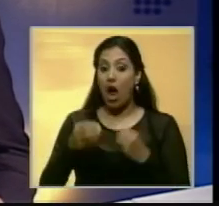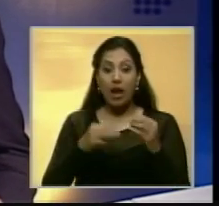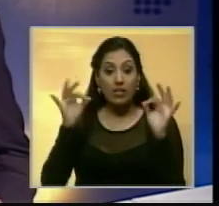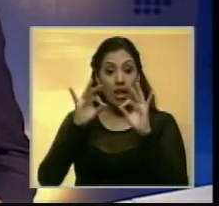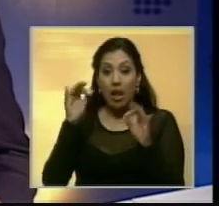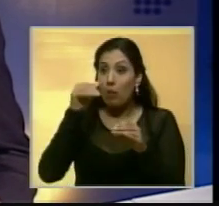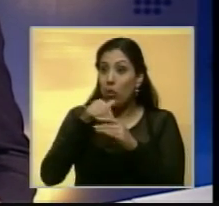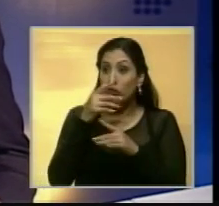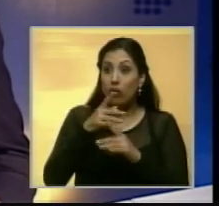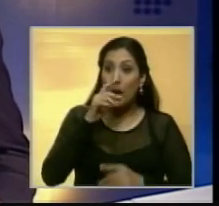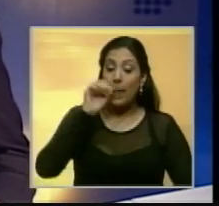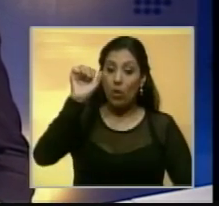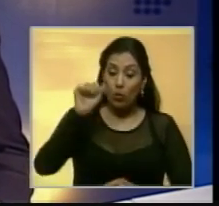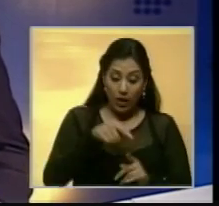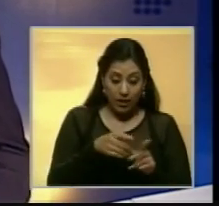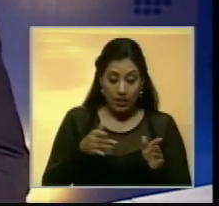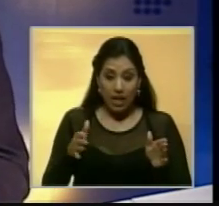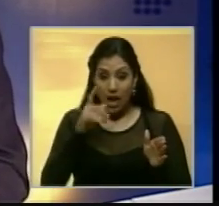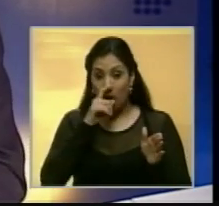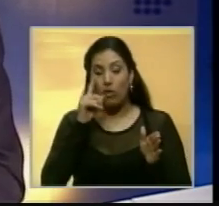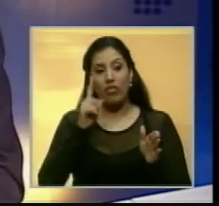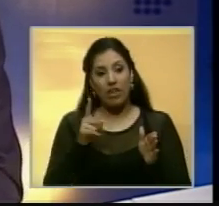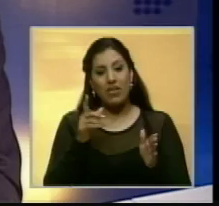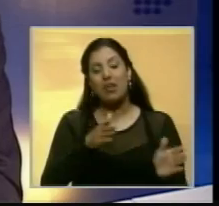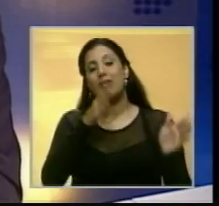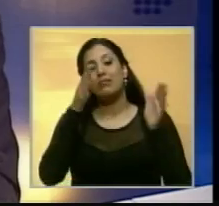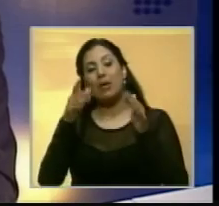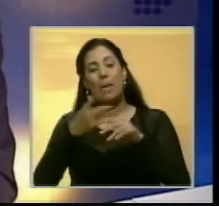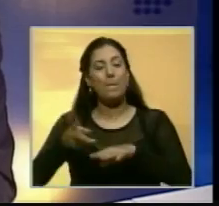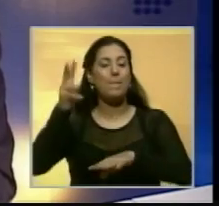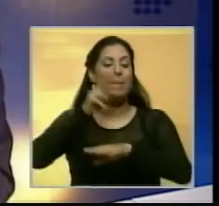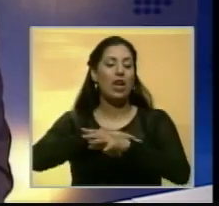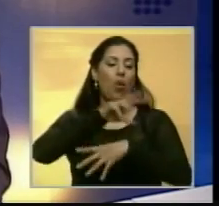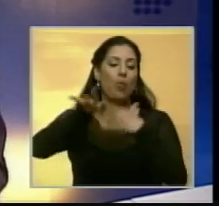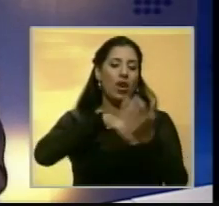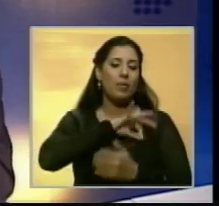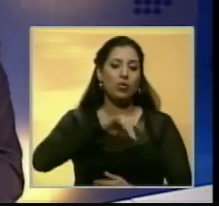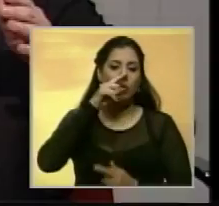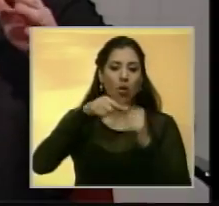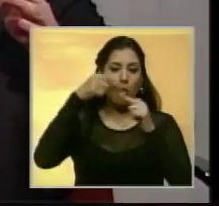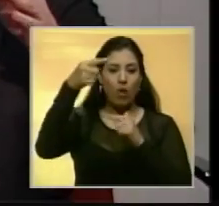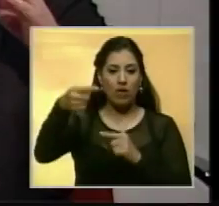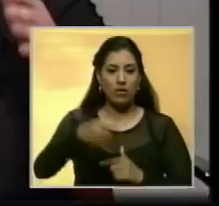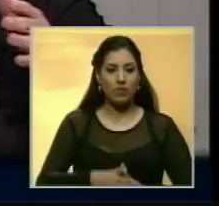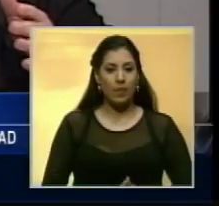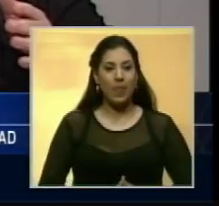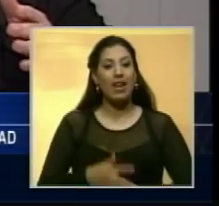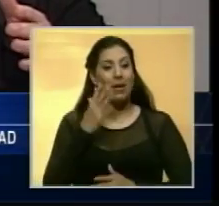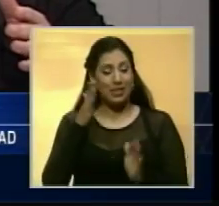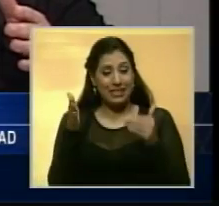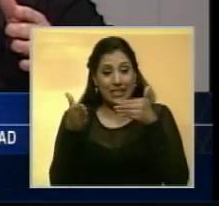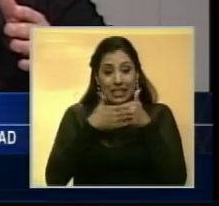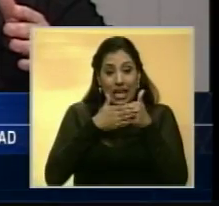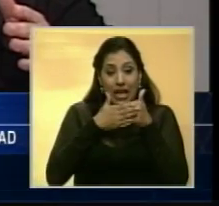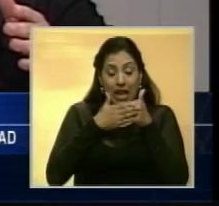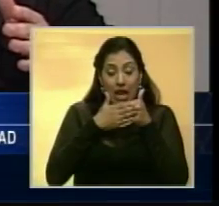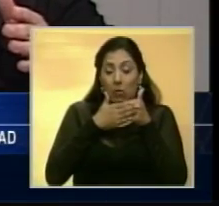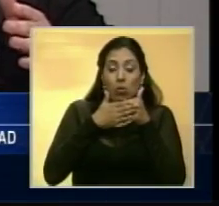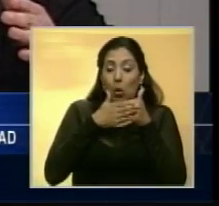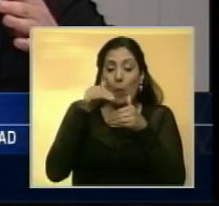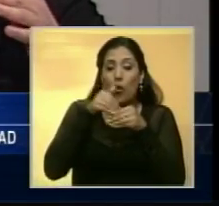realizarse el referéndum revocatorio este año, se magnificaría la crisis social en el país. Cerrar las puertas al